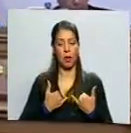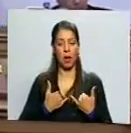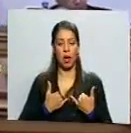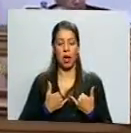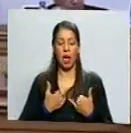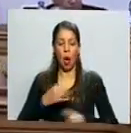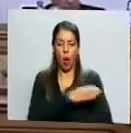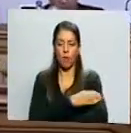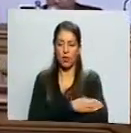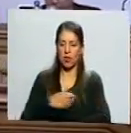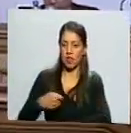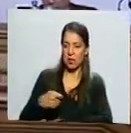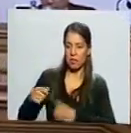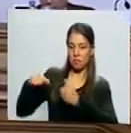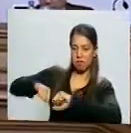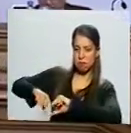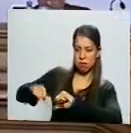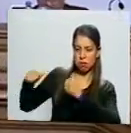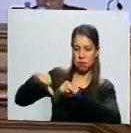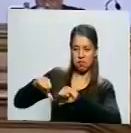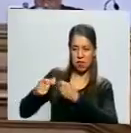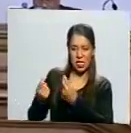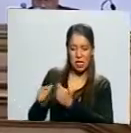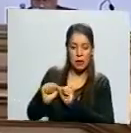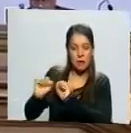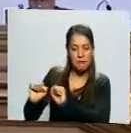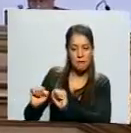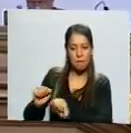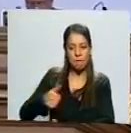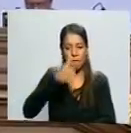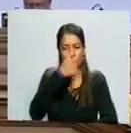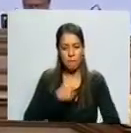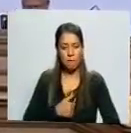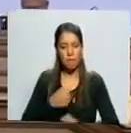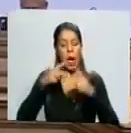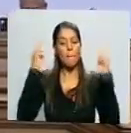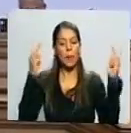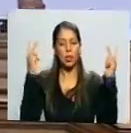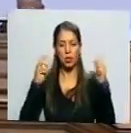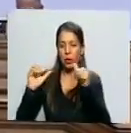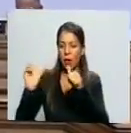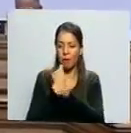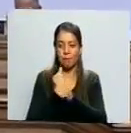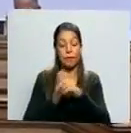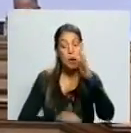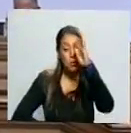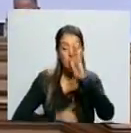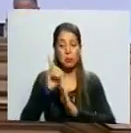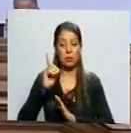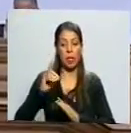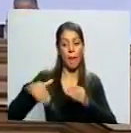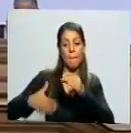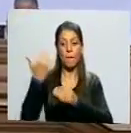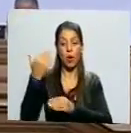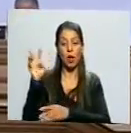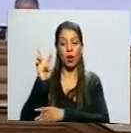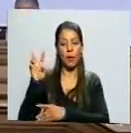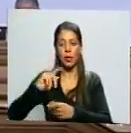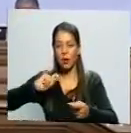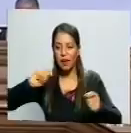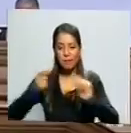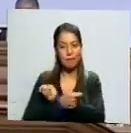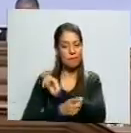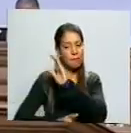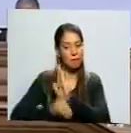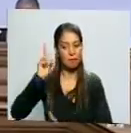guerra económica no salimos menos que con la victoria y con la construcción de un nuevo modelo económico